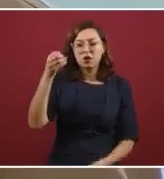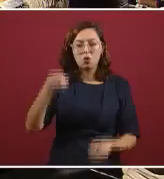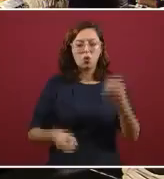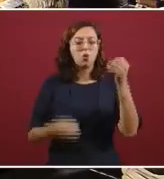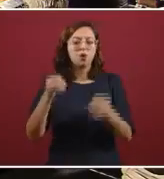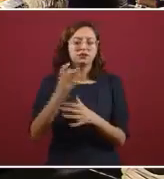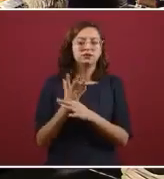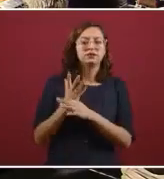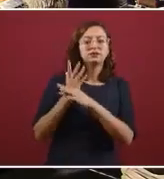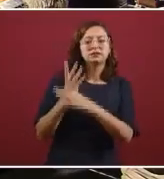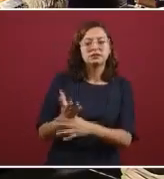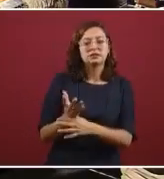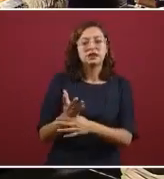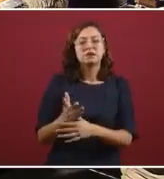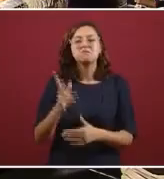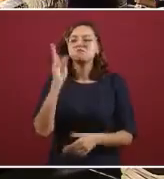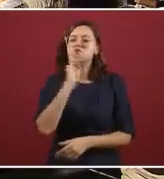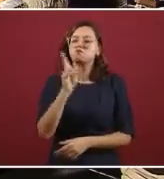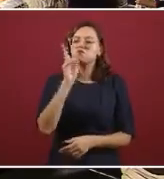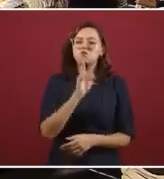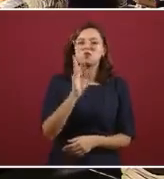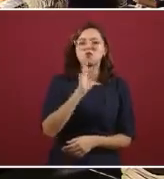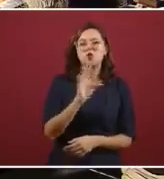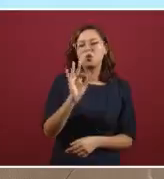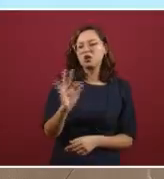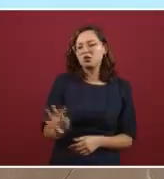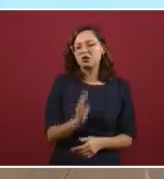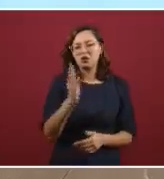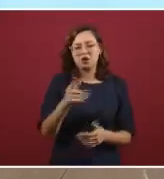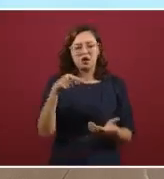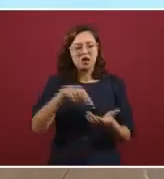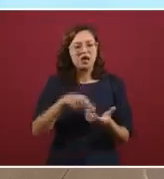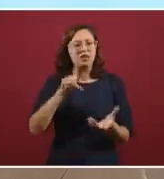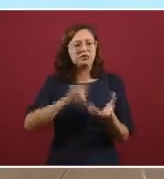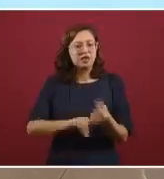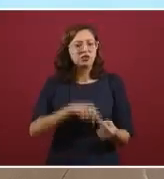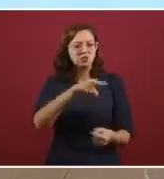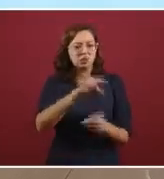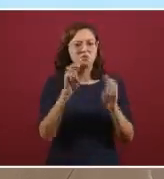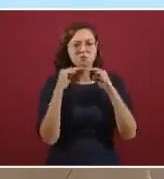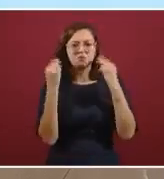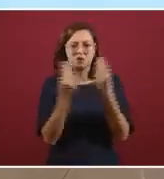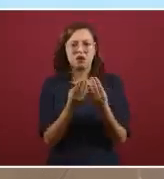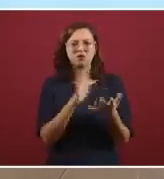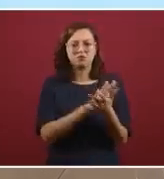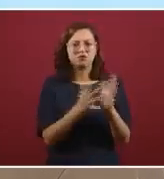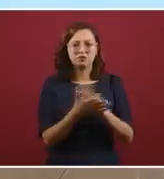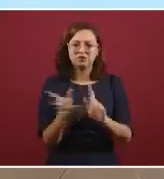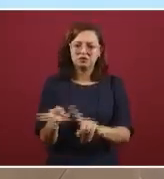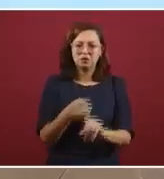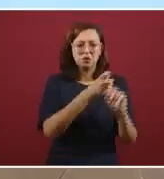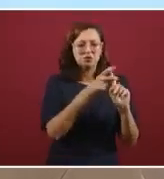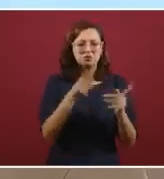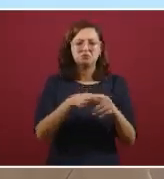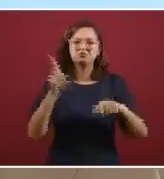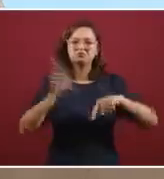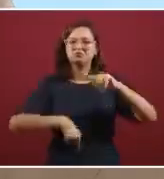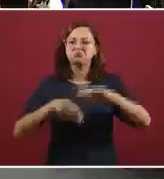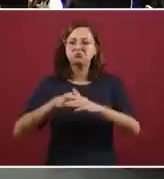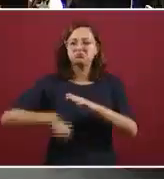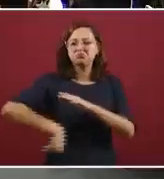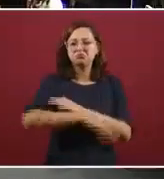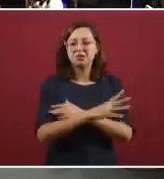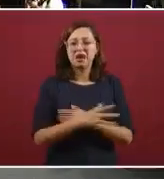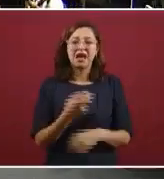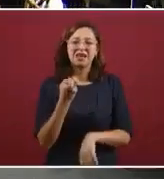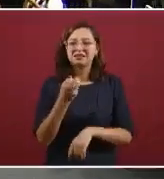fundamentalmente fueron las pruebas que lo vinculaban a los delitos de delincuencia organizada y secuestro. Ese